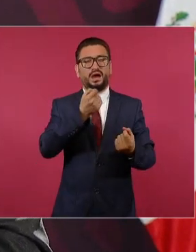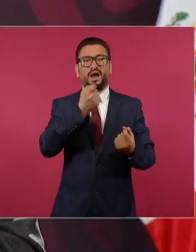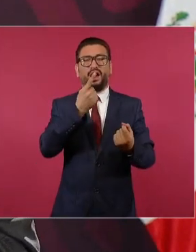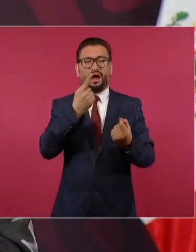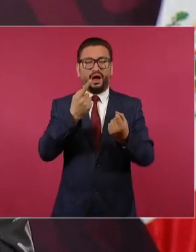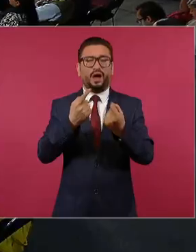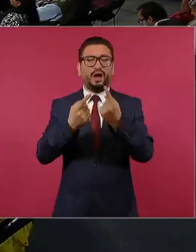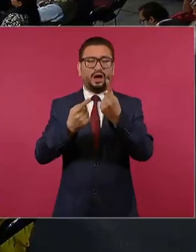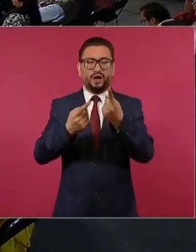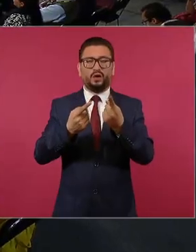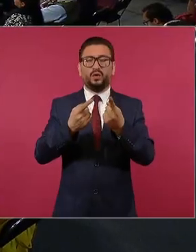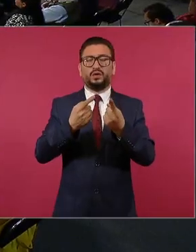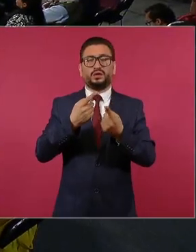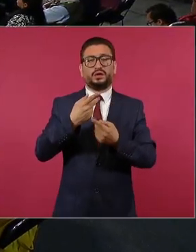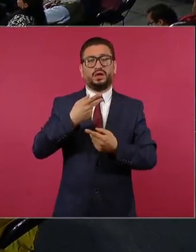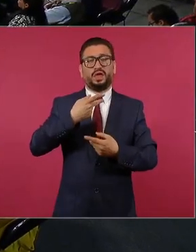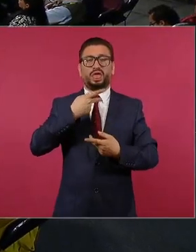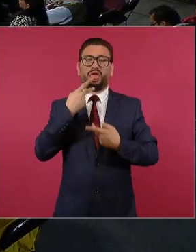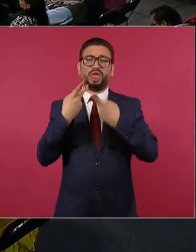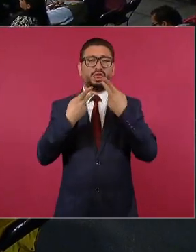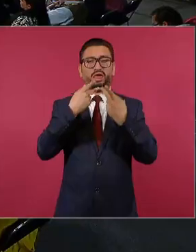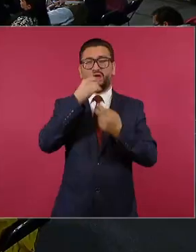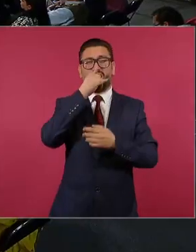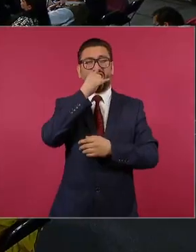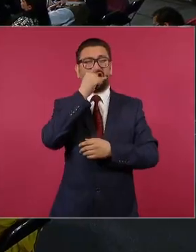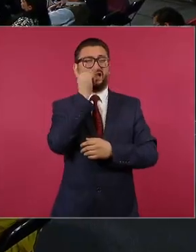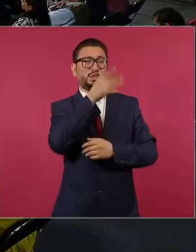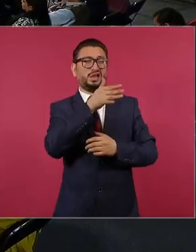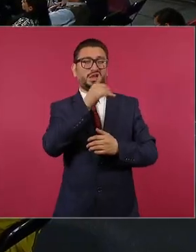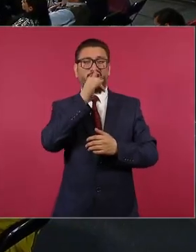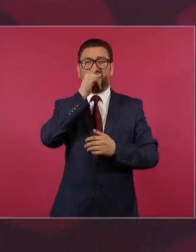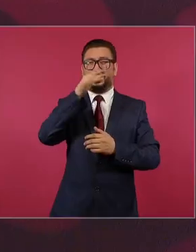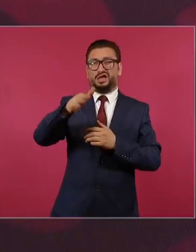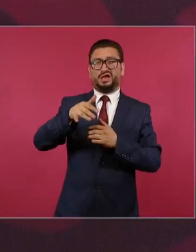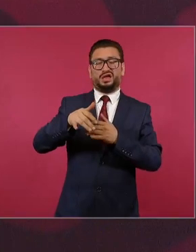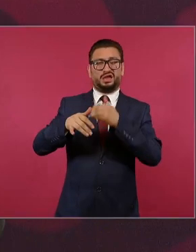insultando a la gente,